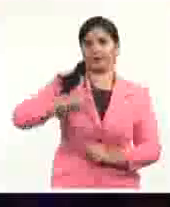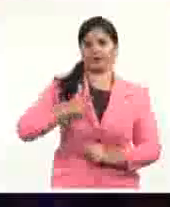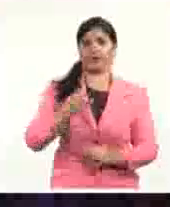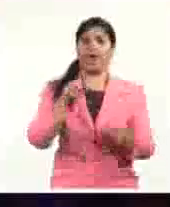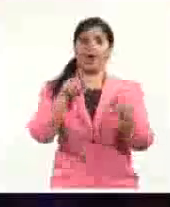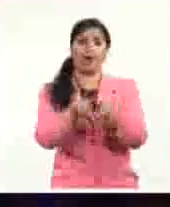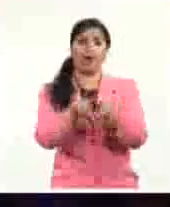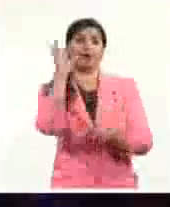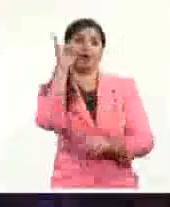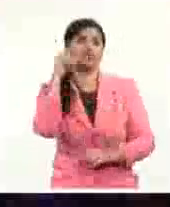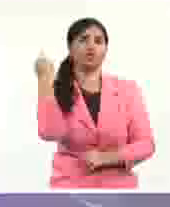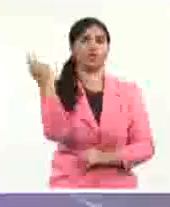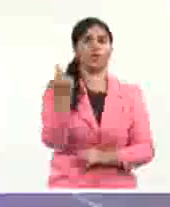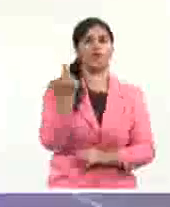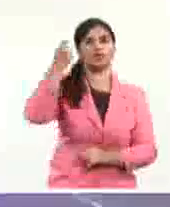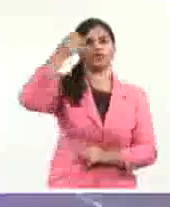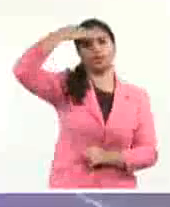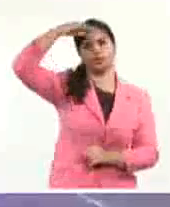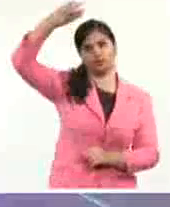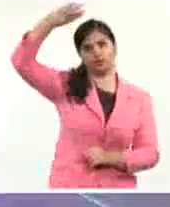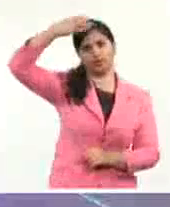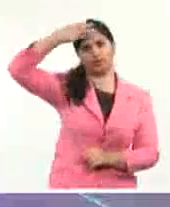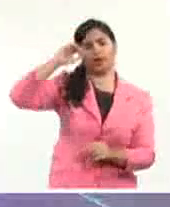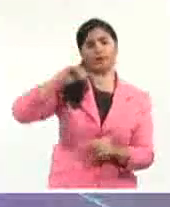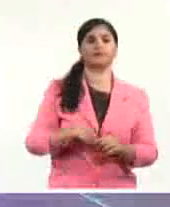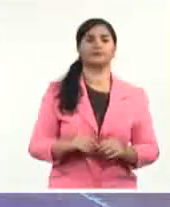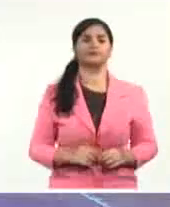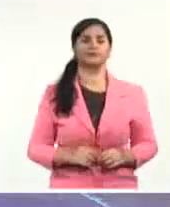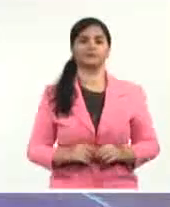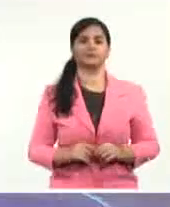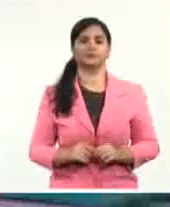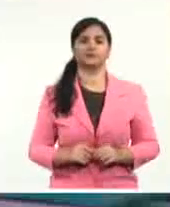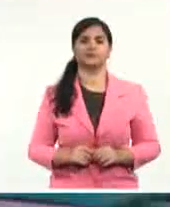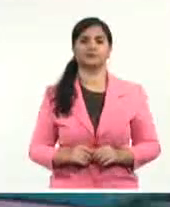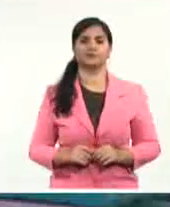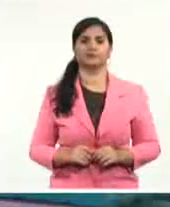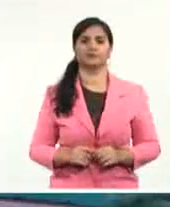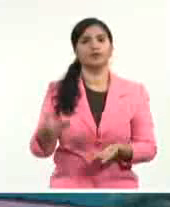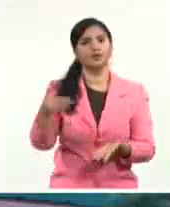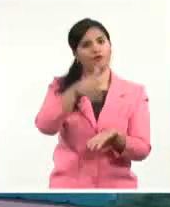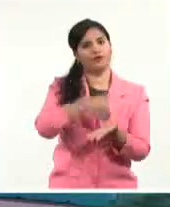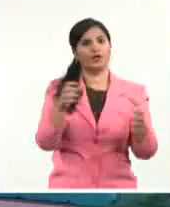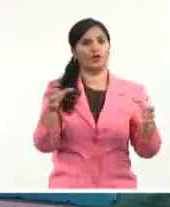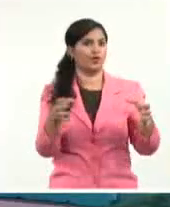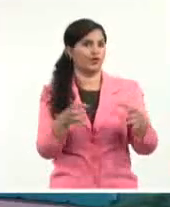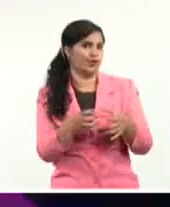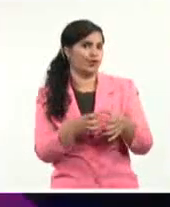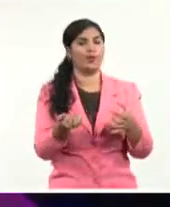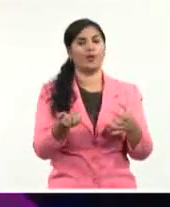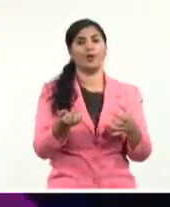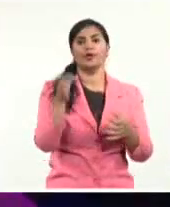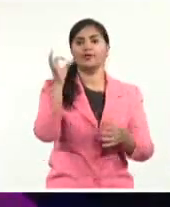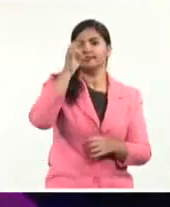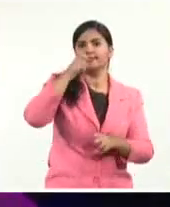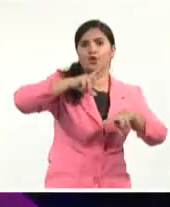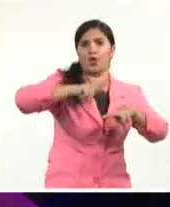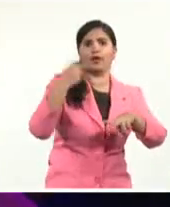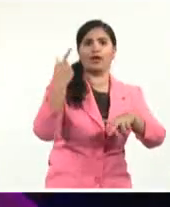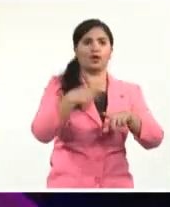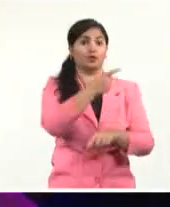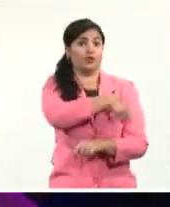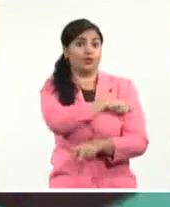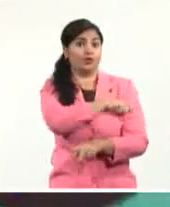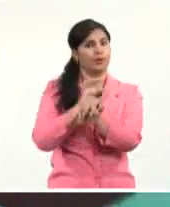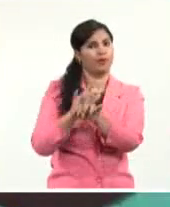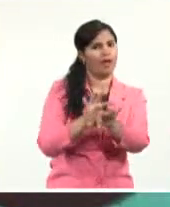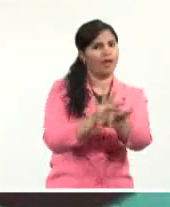con el Circo Nacional de Cuba. A la gala artística de premiación, amenizada por la compañía Circo Habana y la presencia del público, asistieron